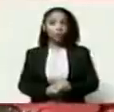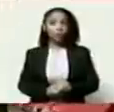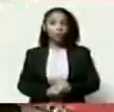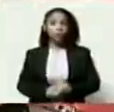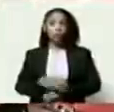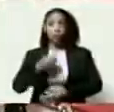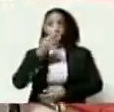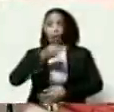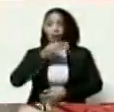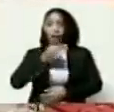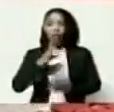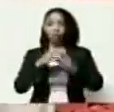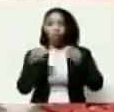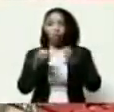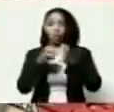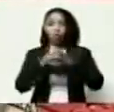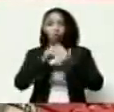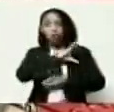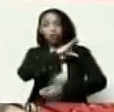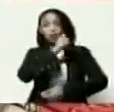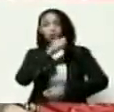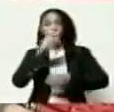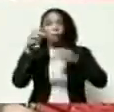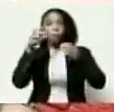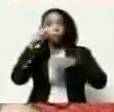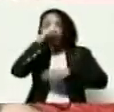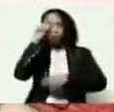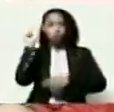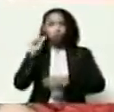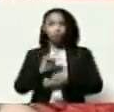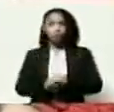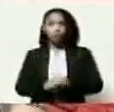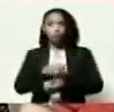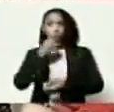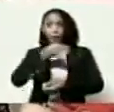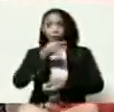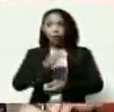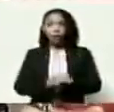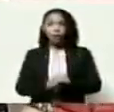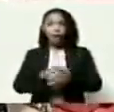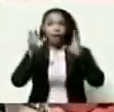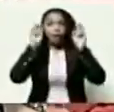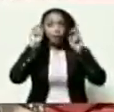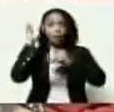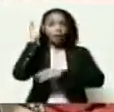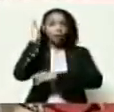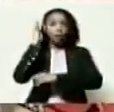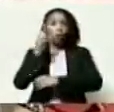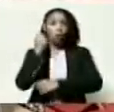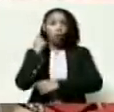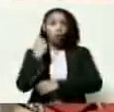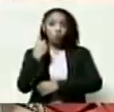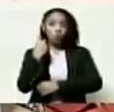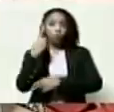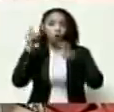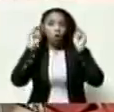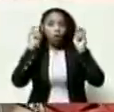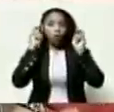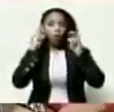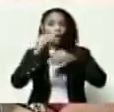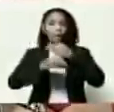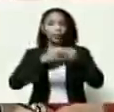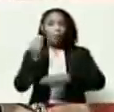Buenas tardes a toda la dirección de partido. Diputado, volviendo al tema del Congreso, uno de los temas que fue